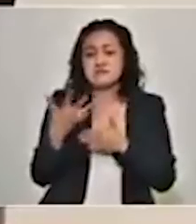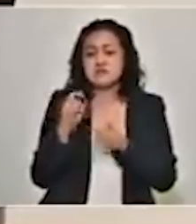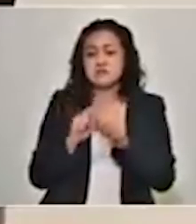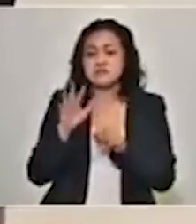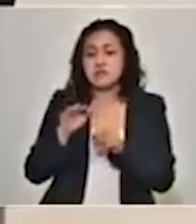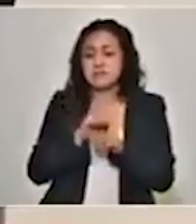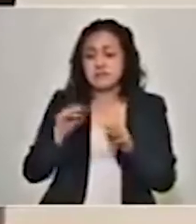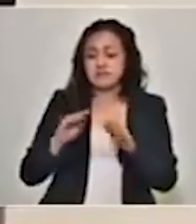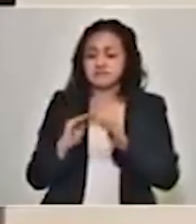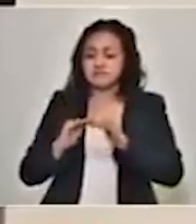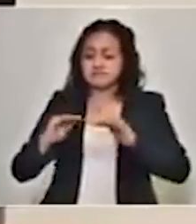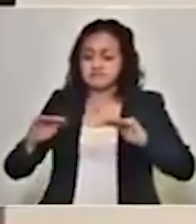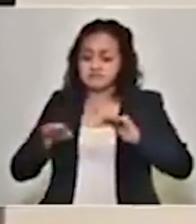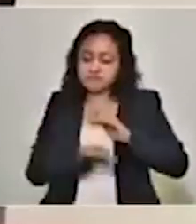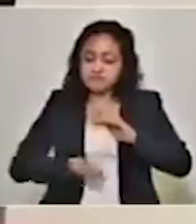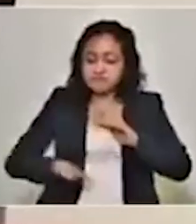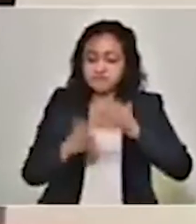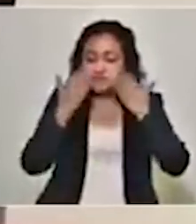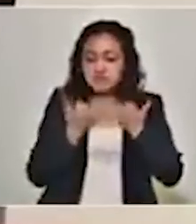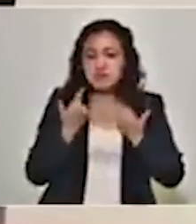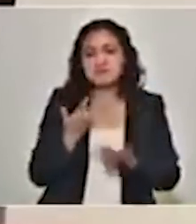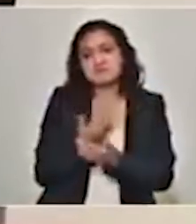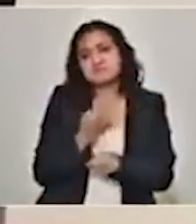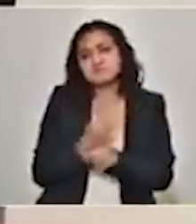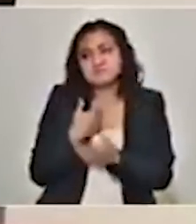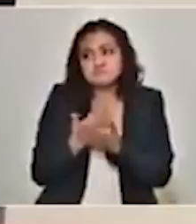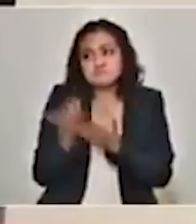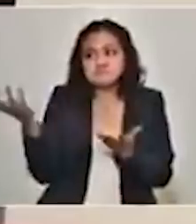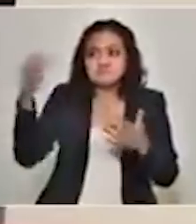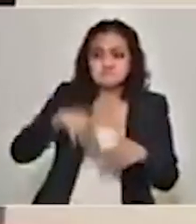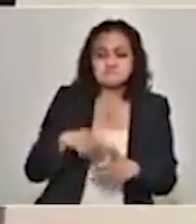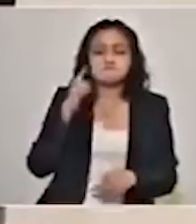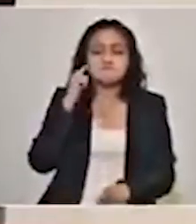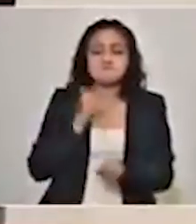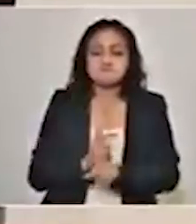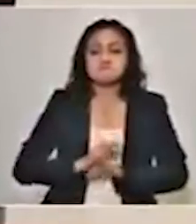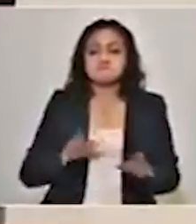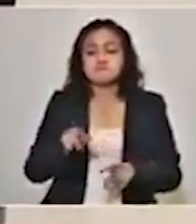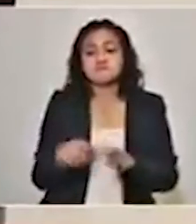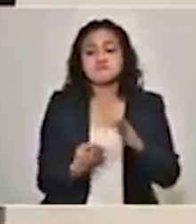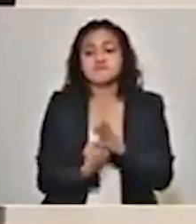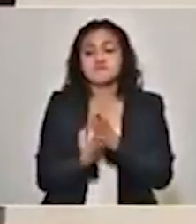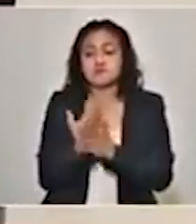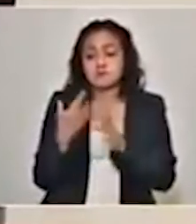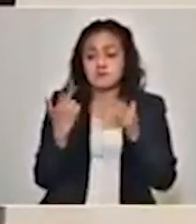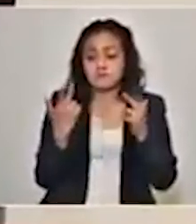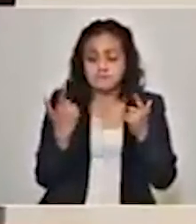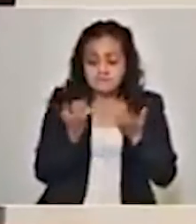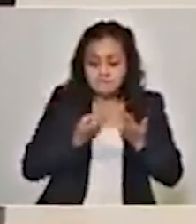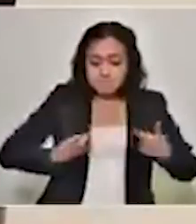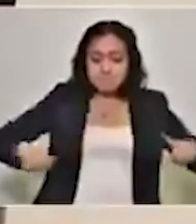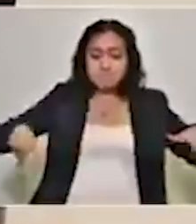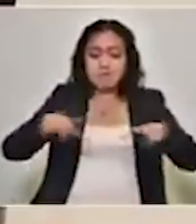5.5 metros entonces era lo que realmente se estaba esperando se han identificado nuevas fisuras en el